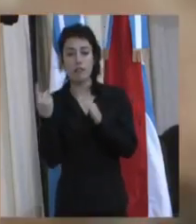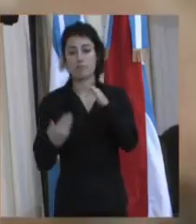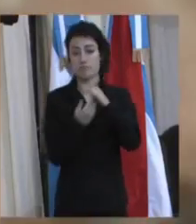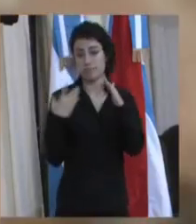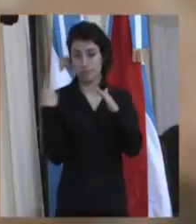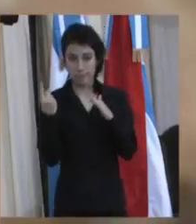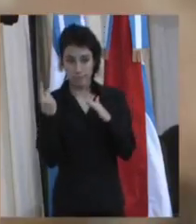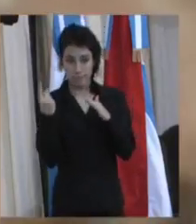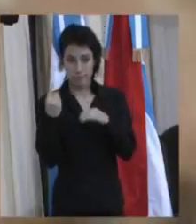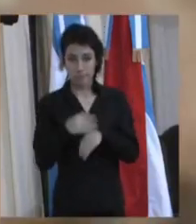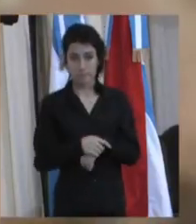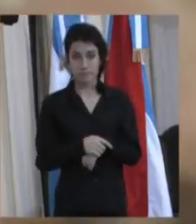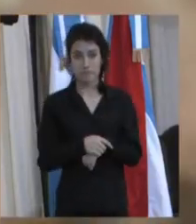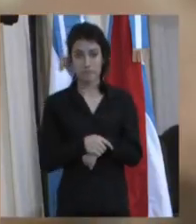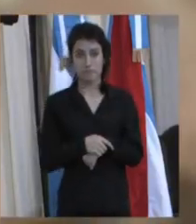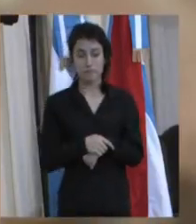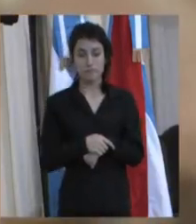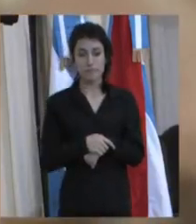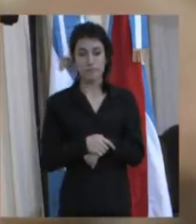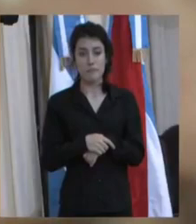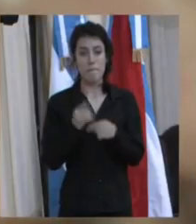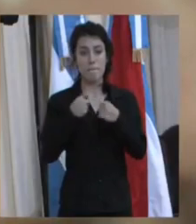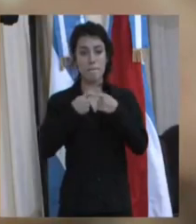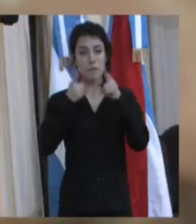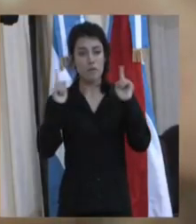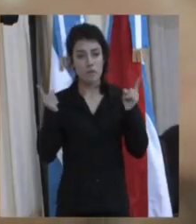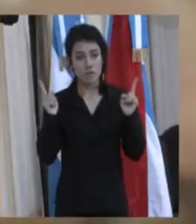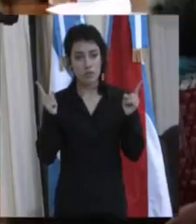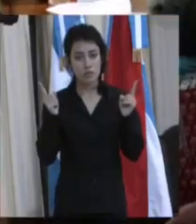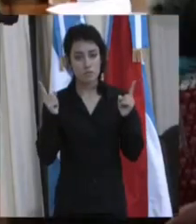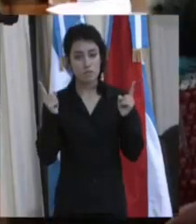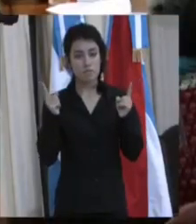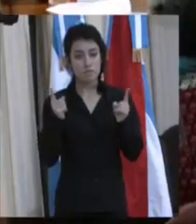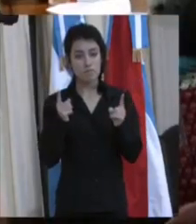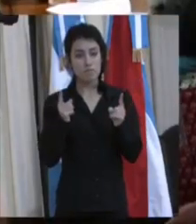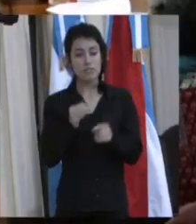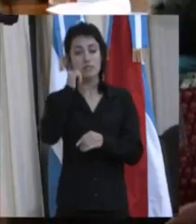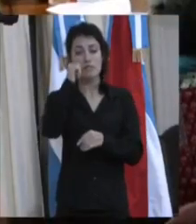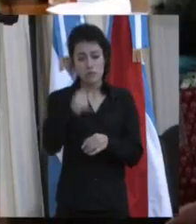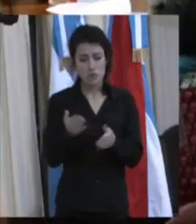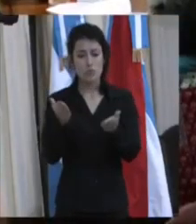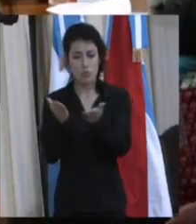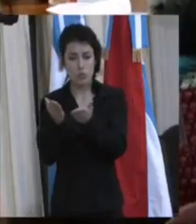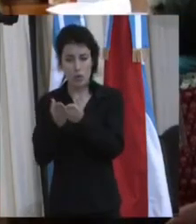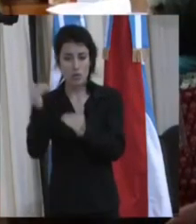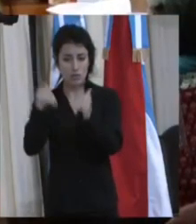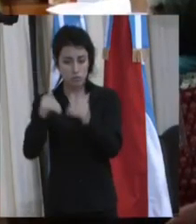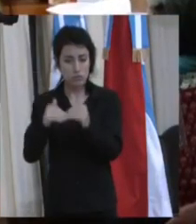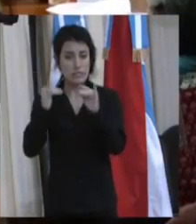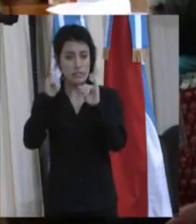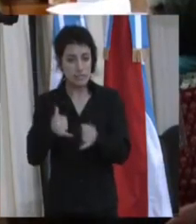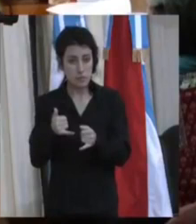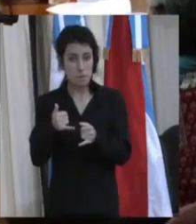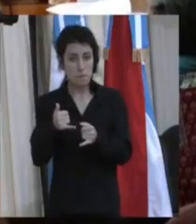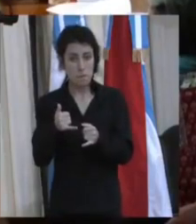rector, los profesores le habían prometido a los estudiantes que iban a votar por el candidato